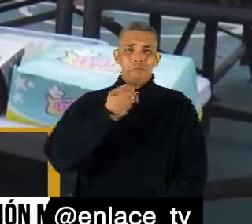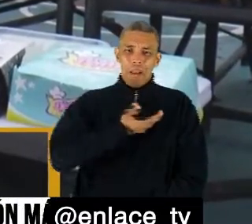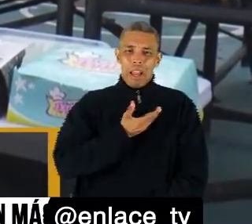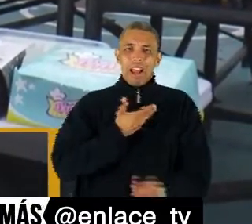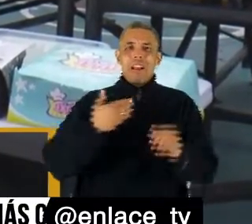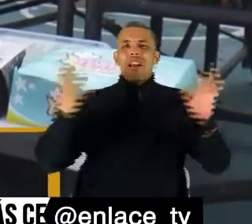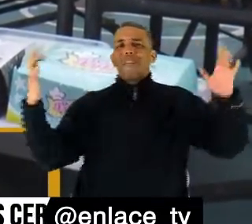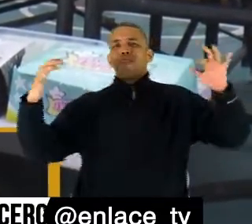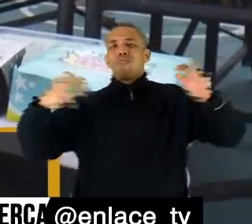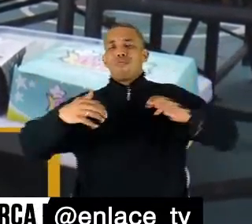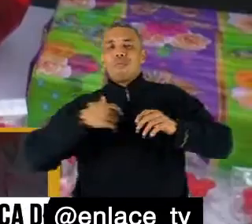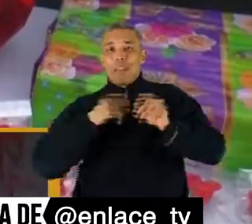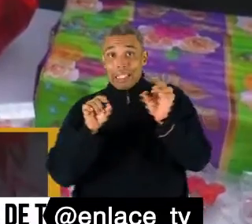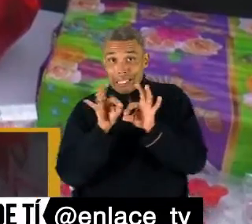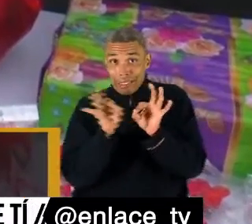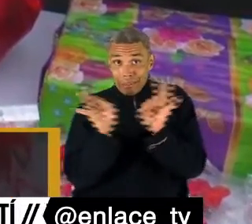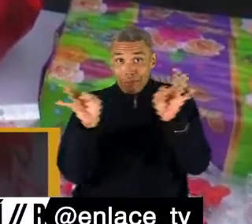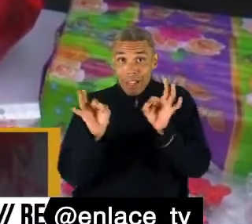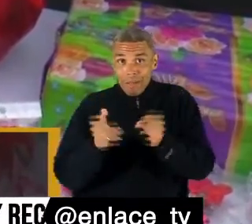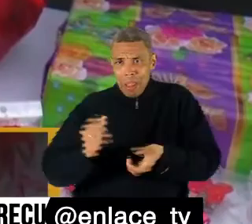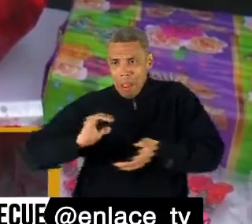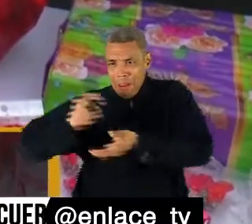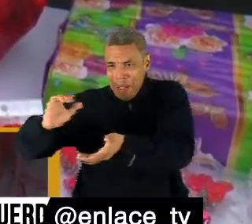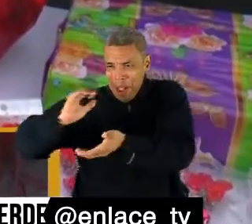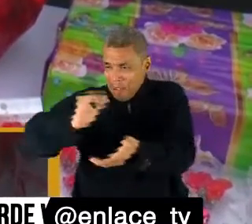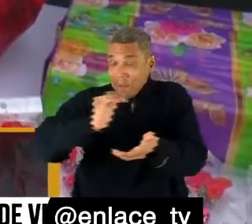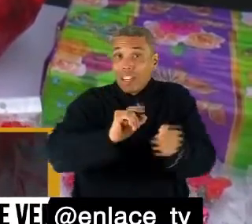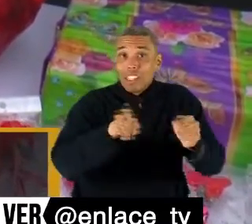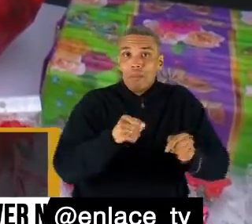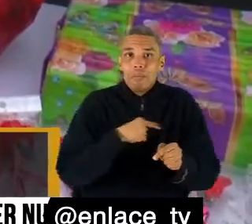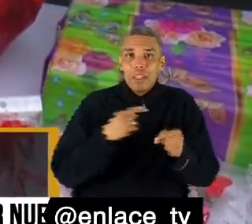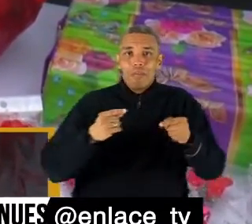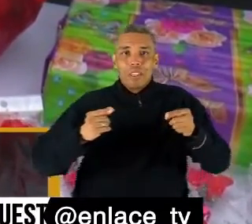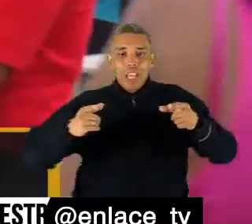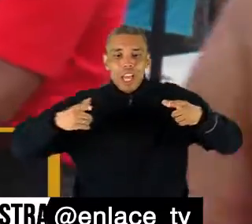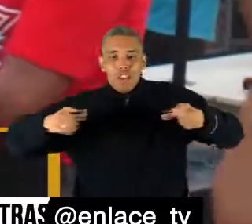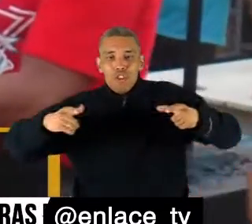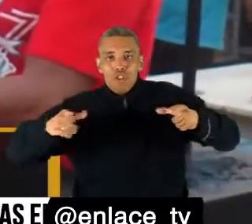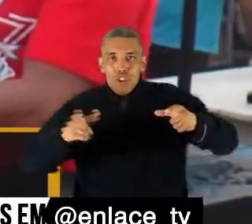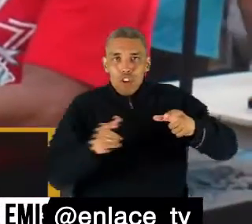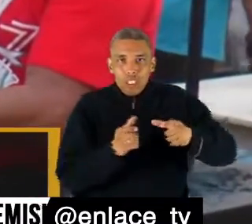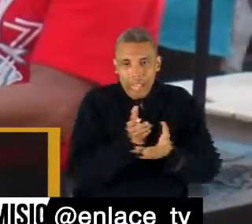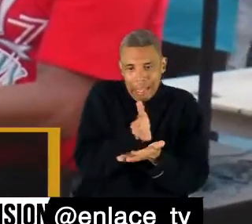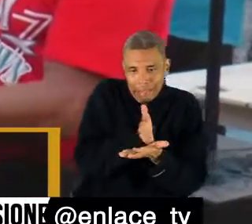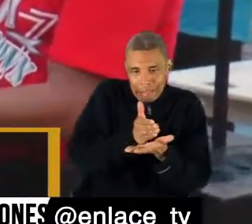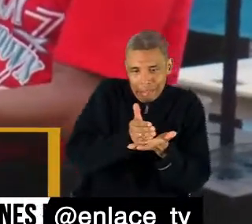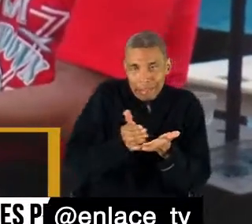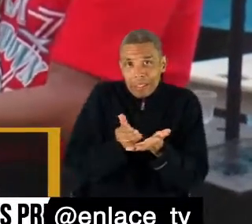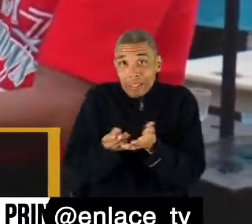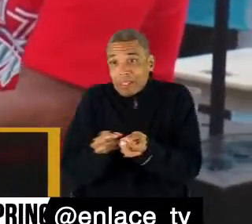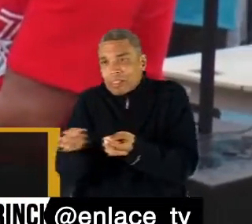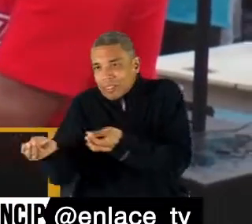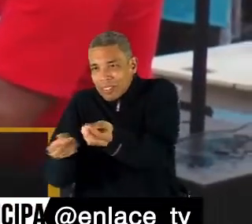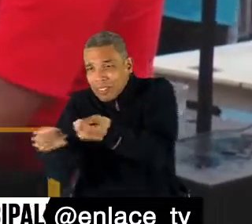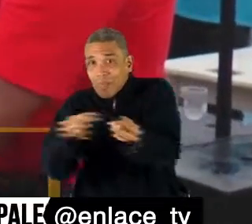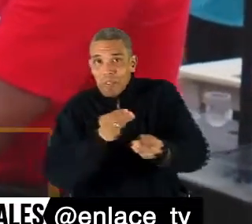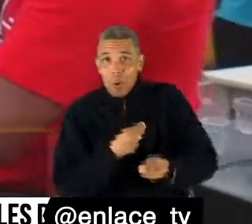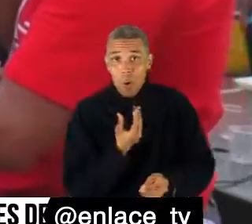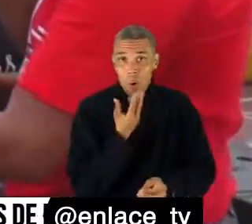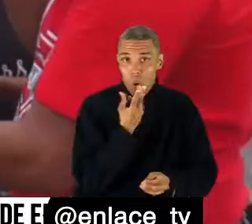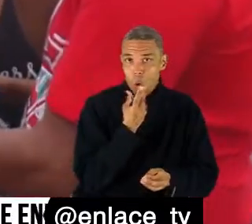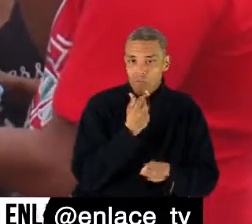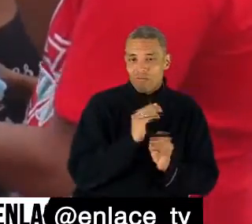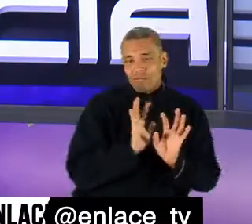con obsequios y torta, además de la admiración y respeto de los integrantes de la nueva Junta de Acción Comunal del barrio Las